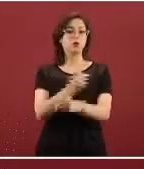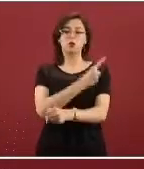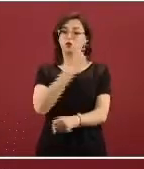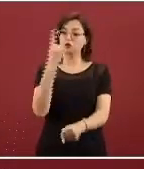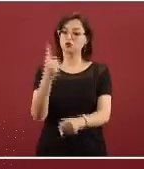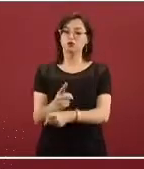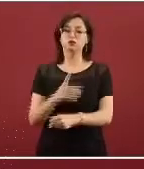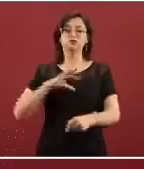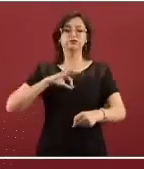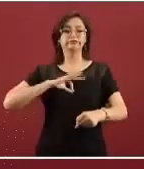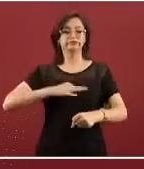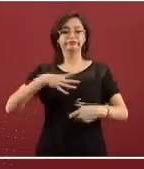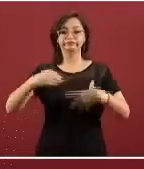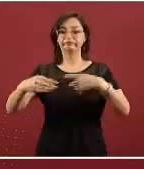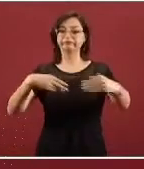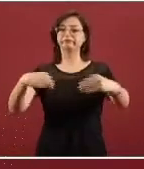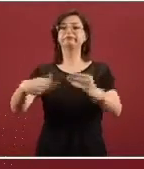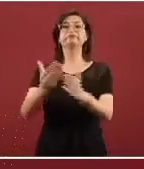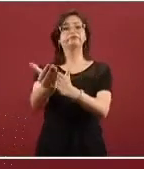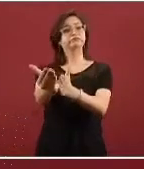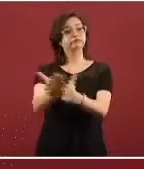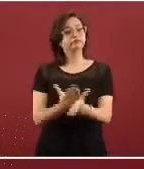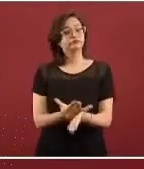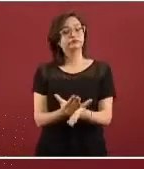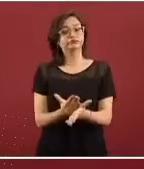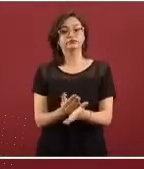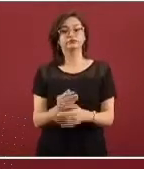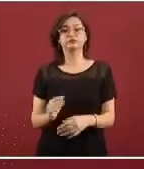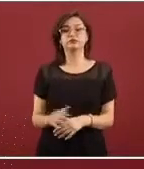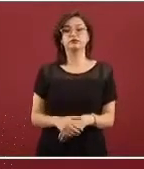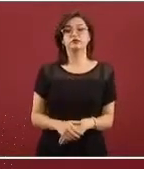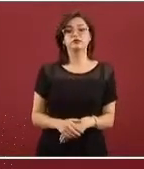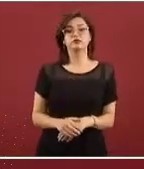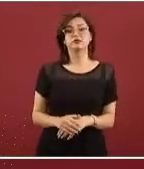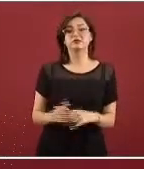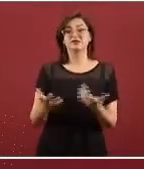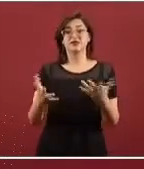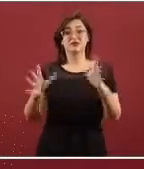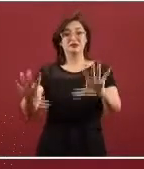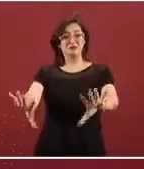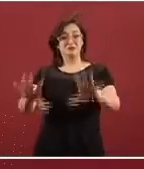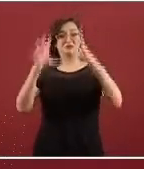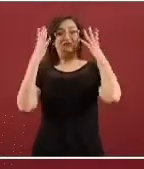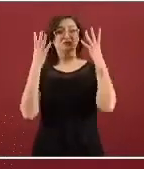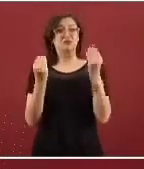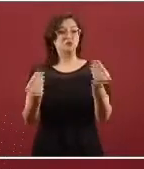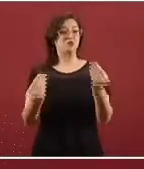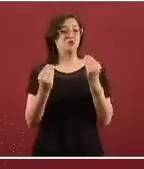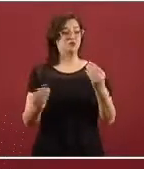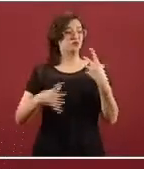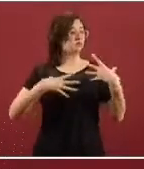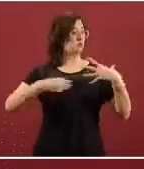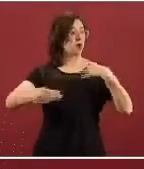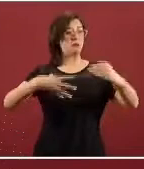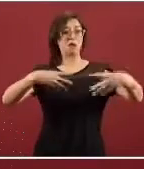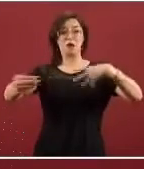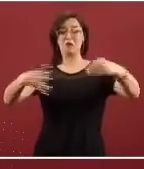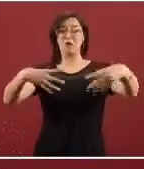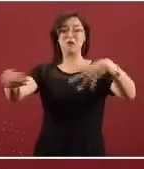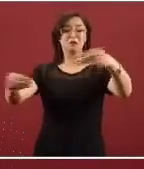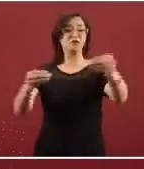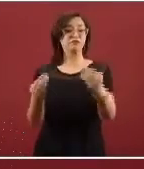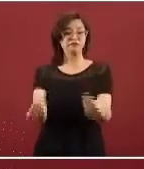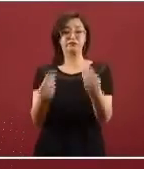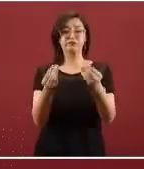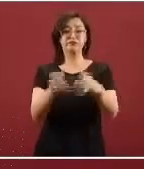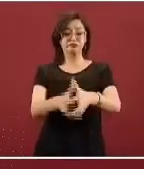para reducir los contagios. Si entramos en la fase acelerada con muchos contagios, con muchos casos, no se va